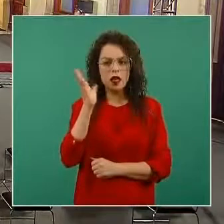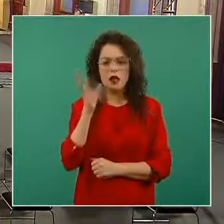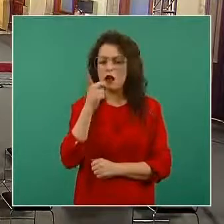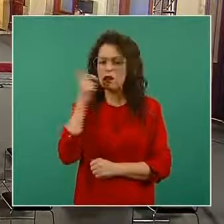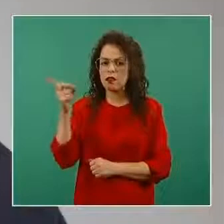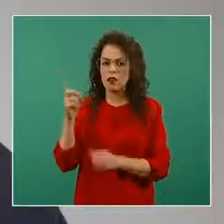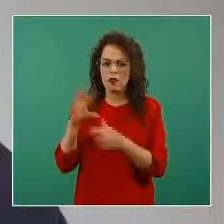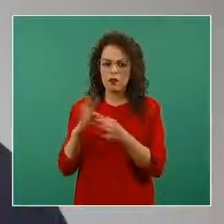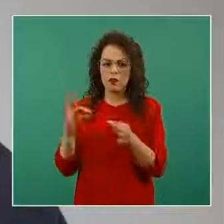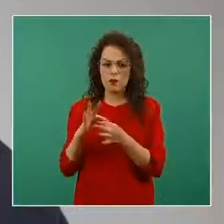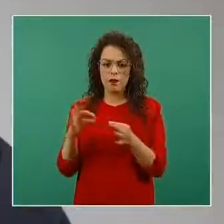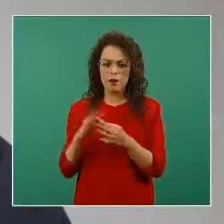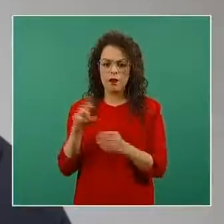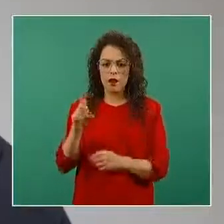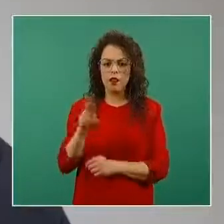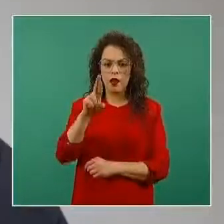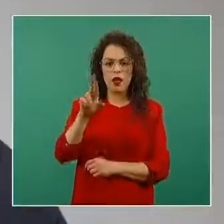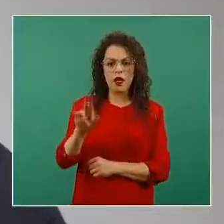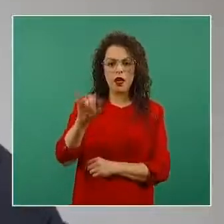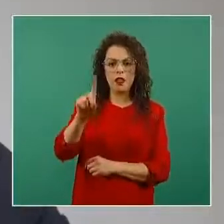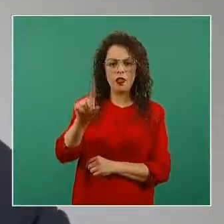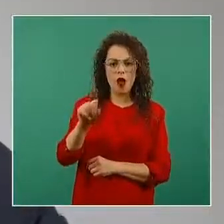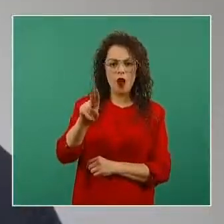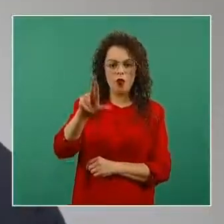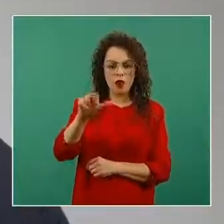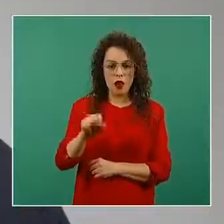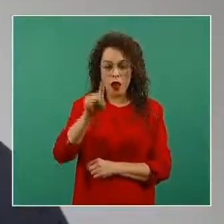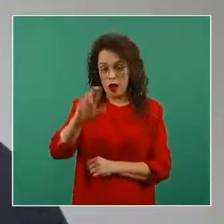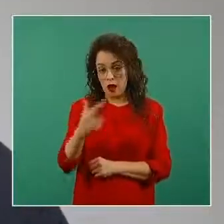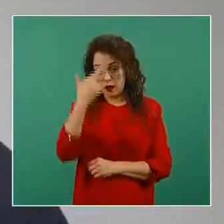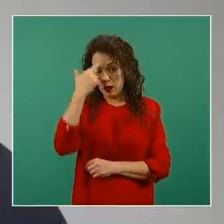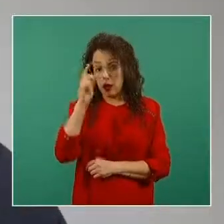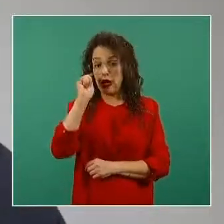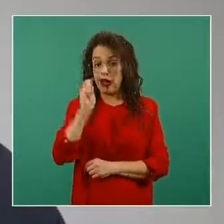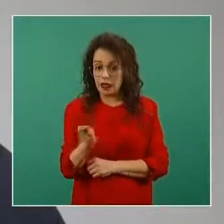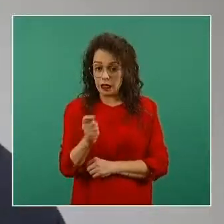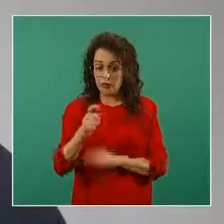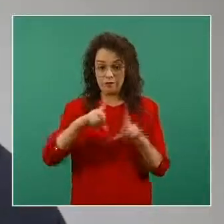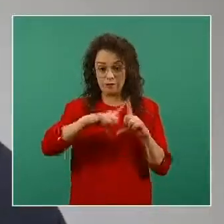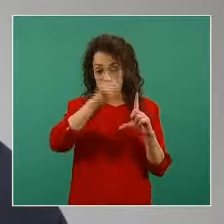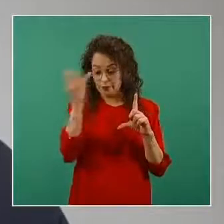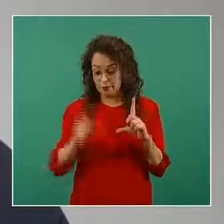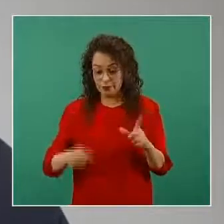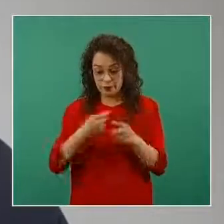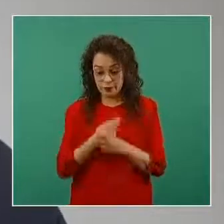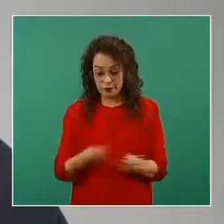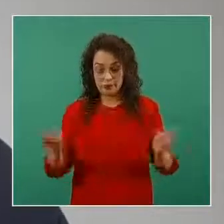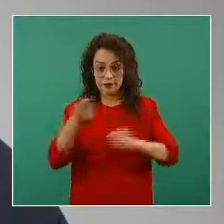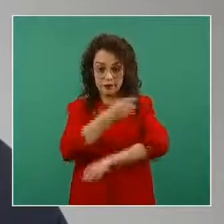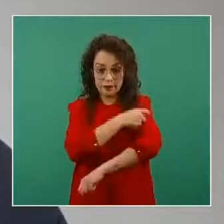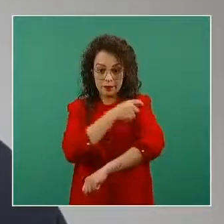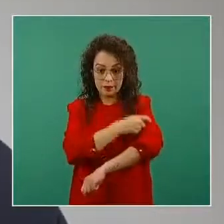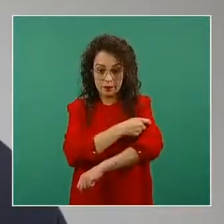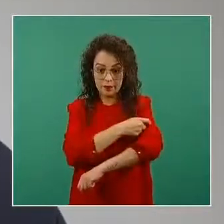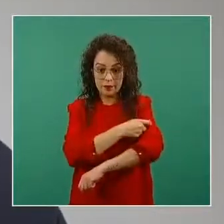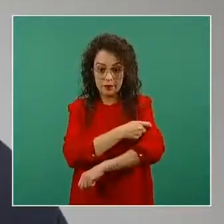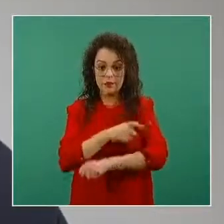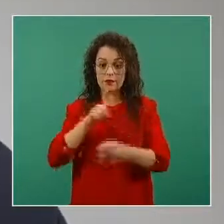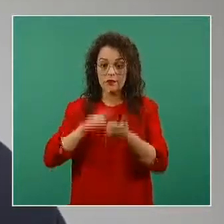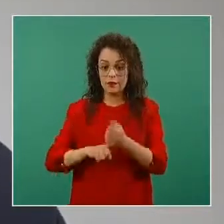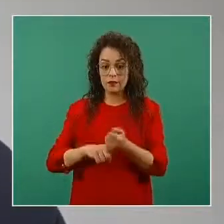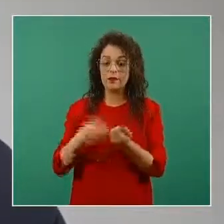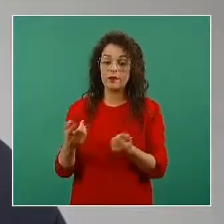doctor Ruy López Ridaura. Recordemos que la Estrategia Nacional de Vacunación y la política es una política y una